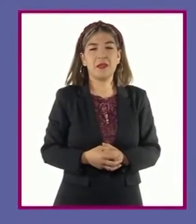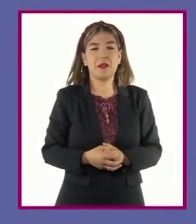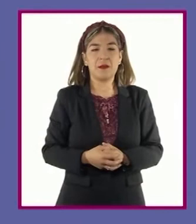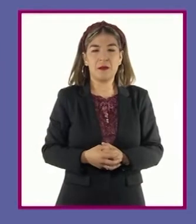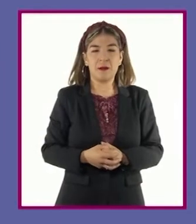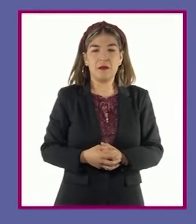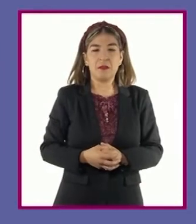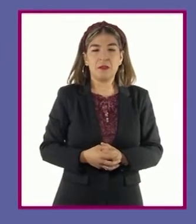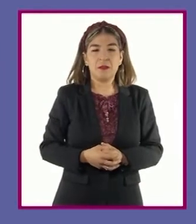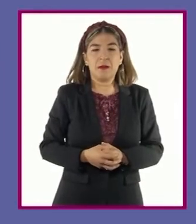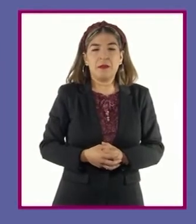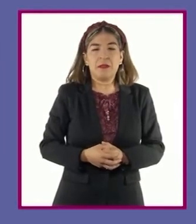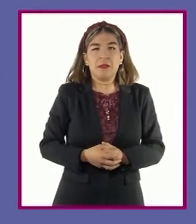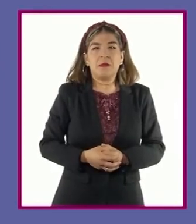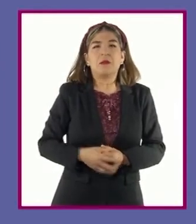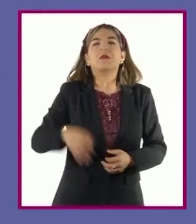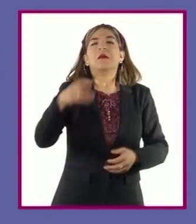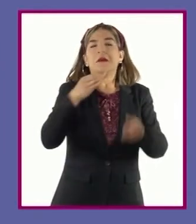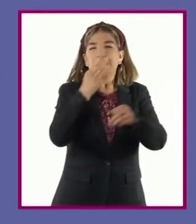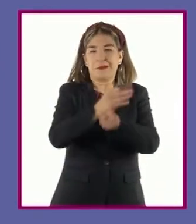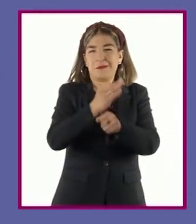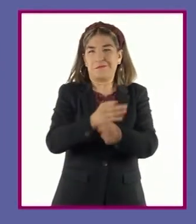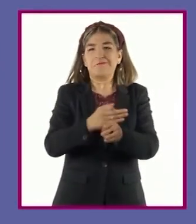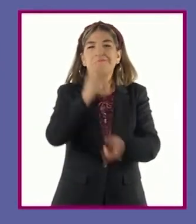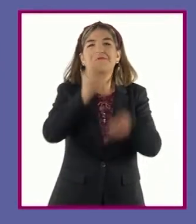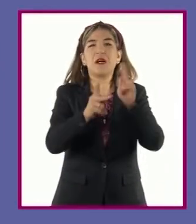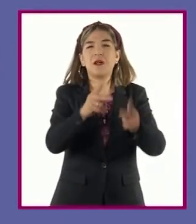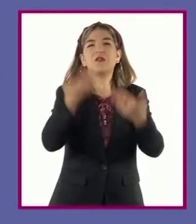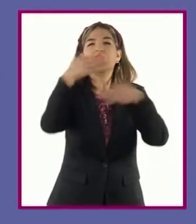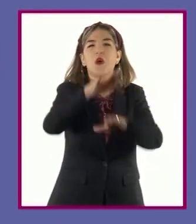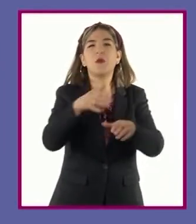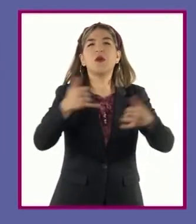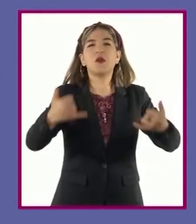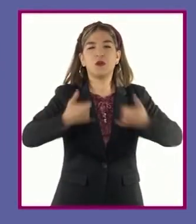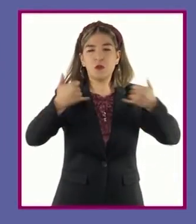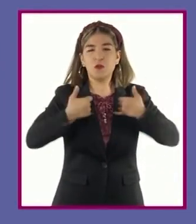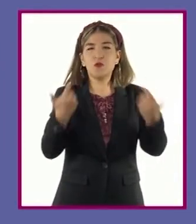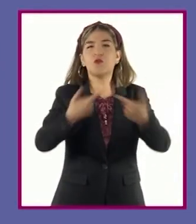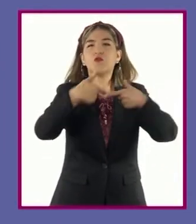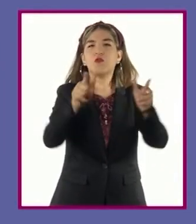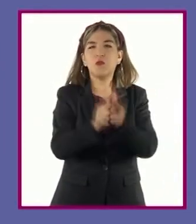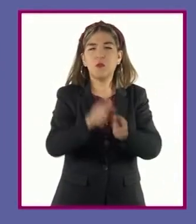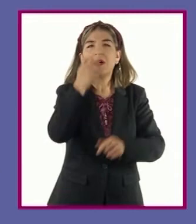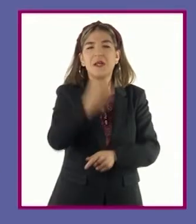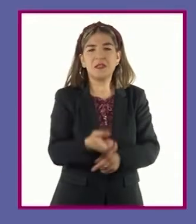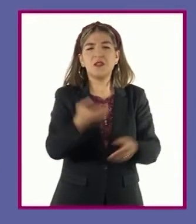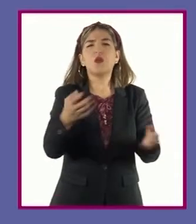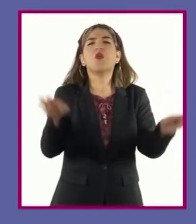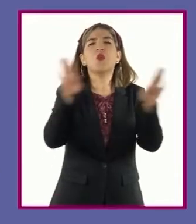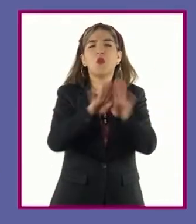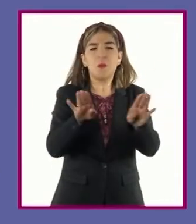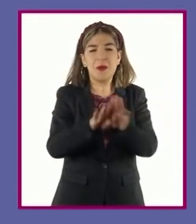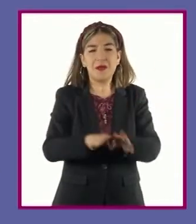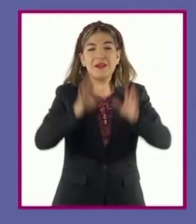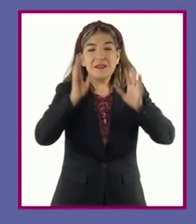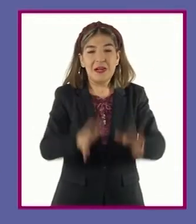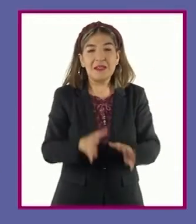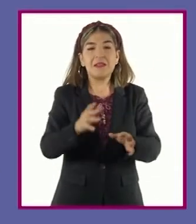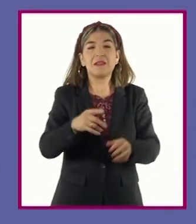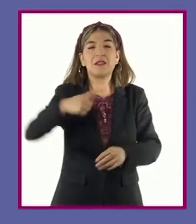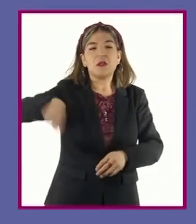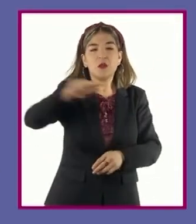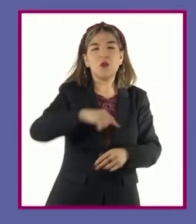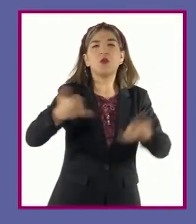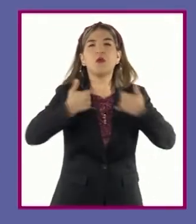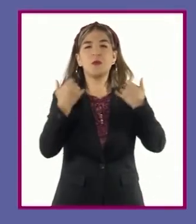Seguimos platicando de grupos juveniles y bueno, nos habíamos quedado en la discusión de en qué momento algunos grupos pues trastocan el derecho